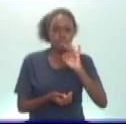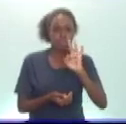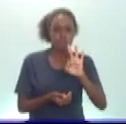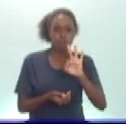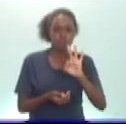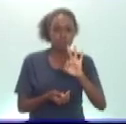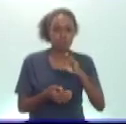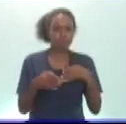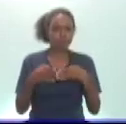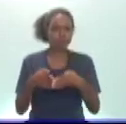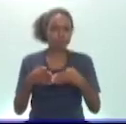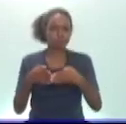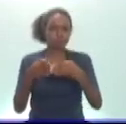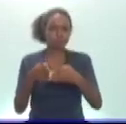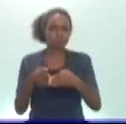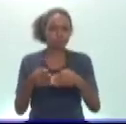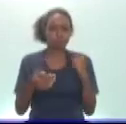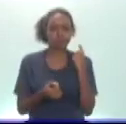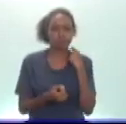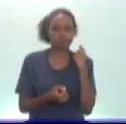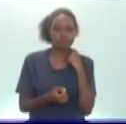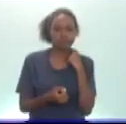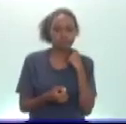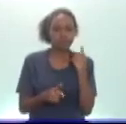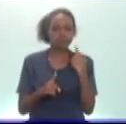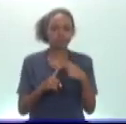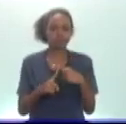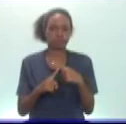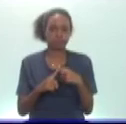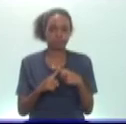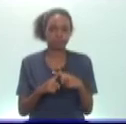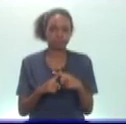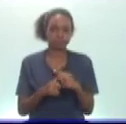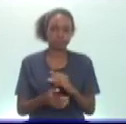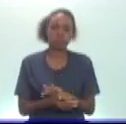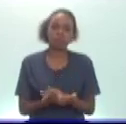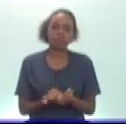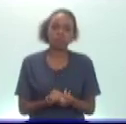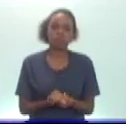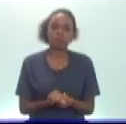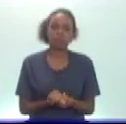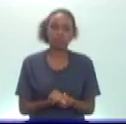multiplicar 357, que es la cantidad de personas, por los 68 viajes.